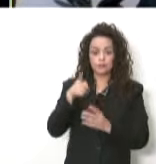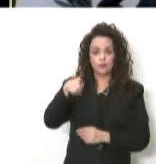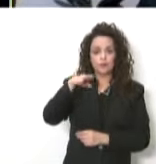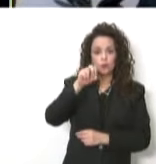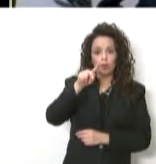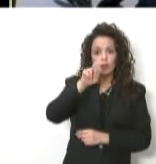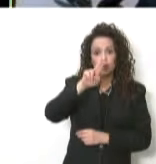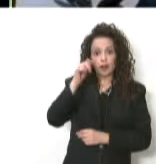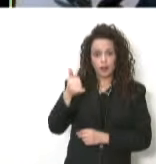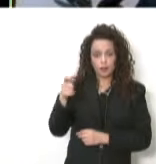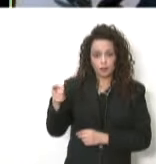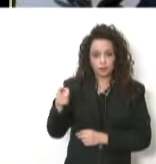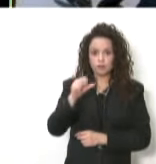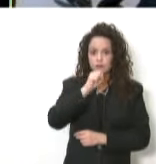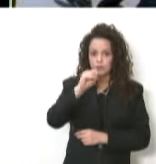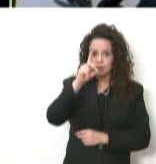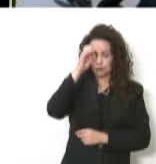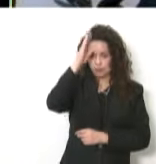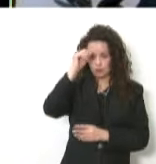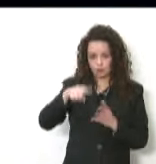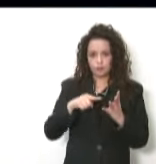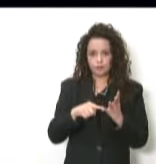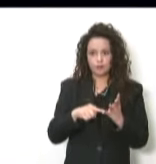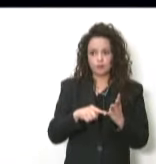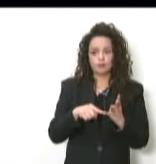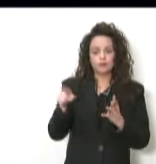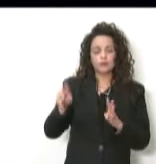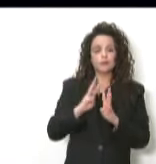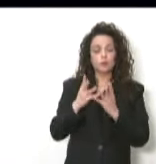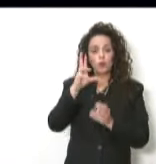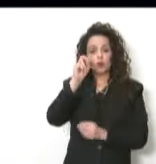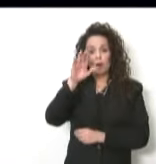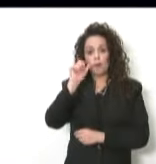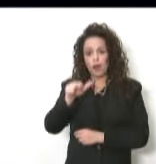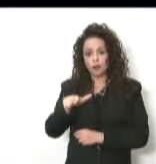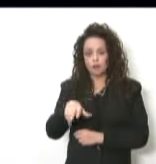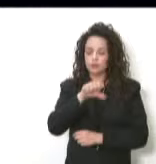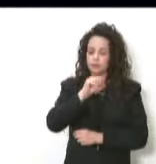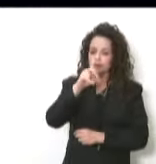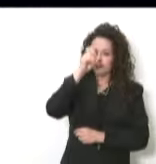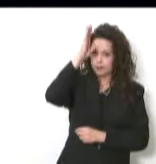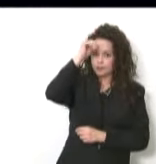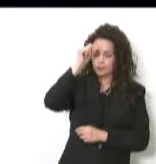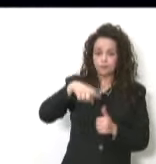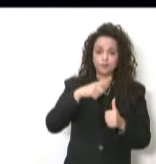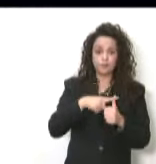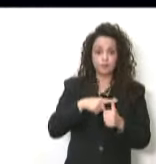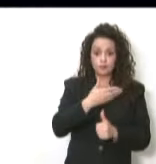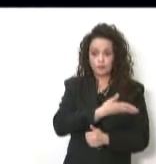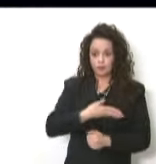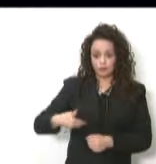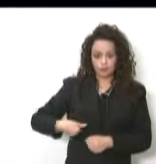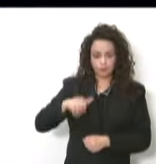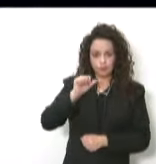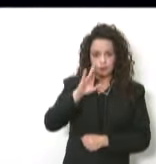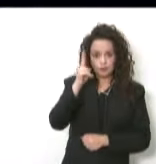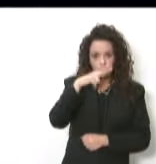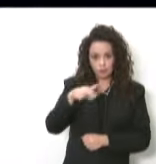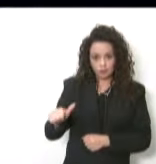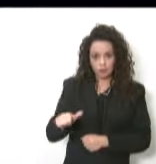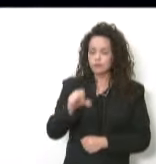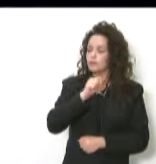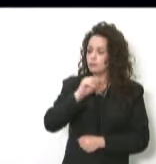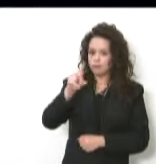favor. Comisionada Román. A favor. Comisionado Presidente Acuña. A favor